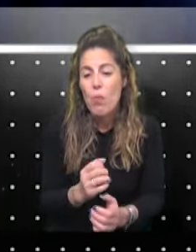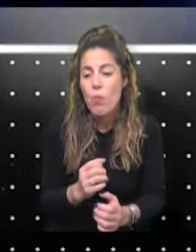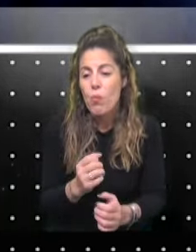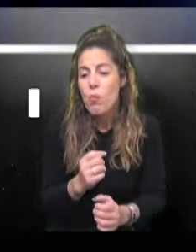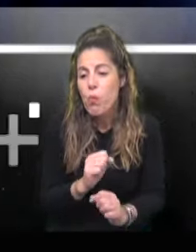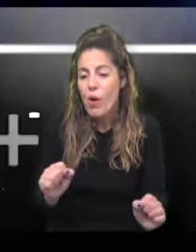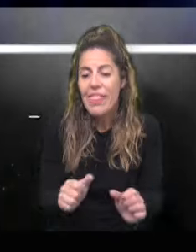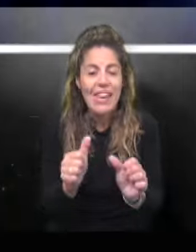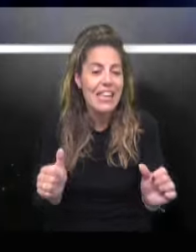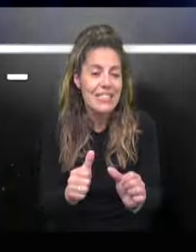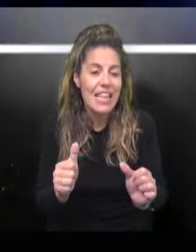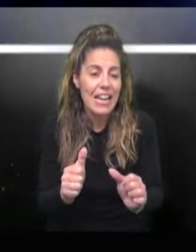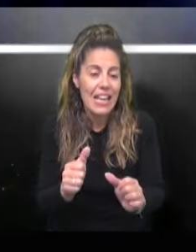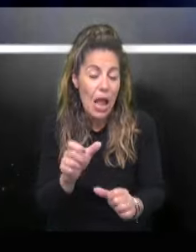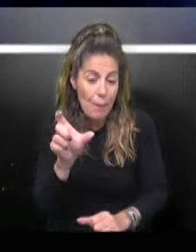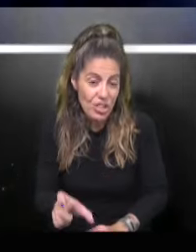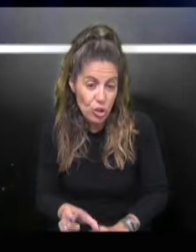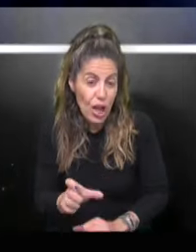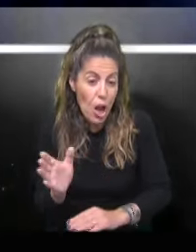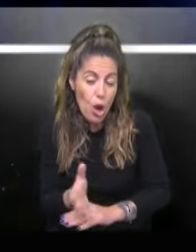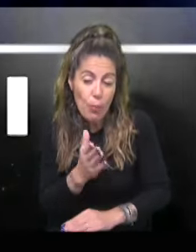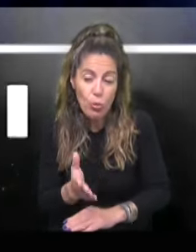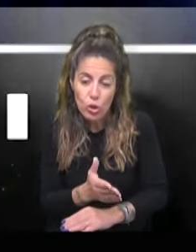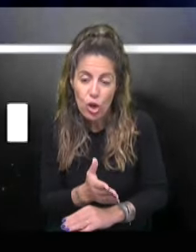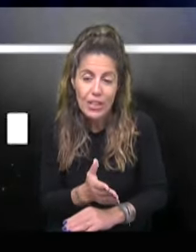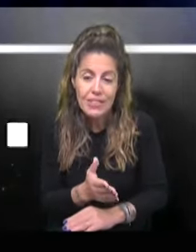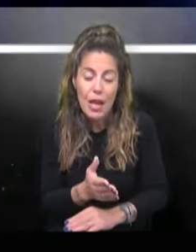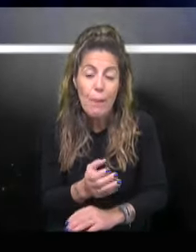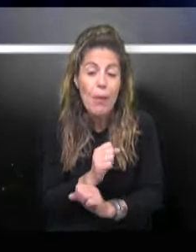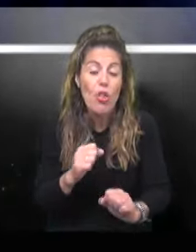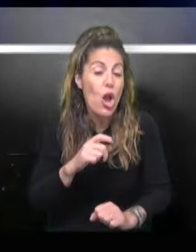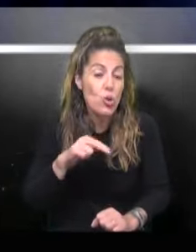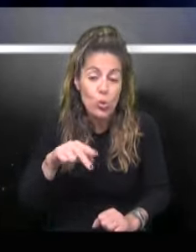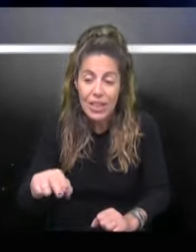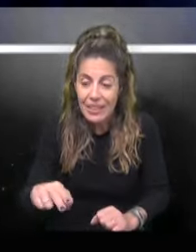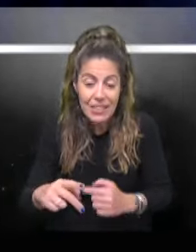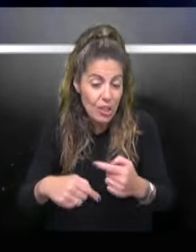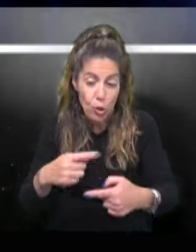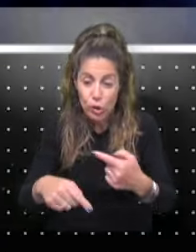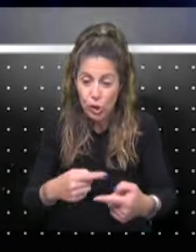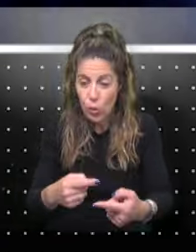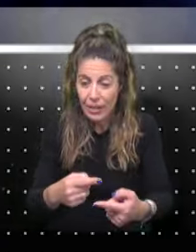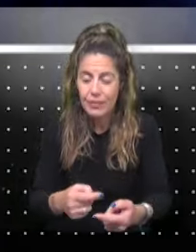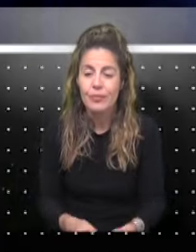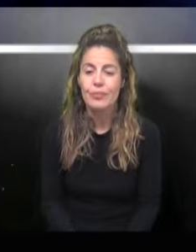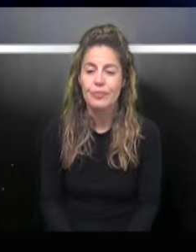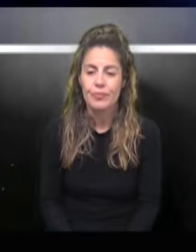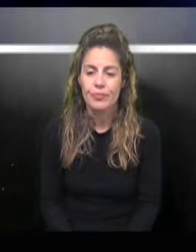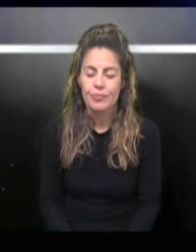desarrollo agrícola en la provincia de Buenos Aires para poder por lo menos sustentarse en este escenario